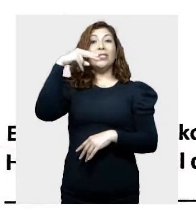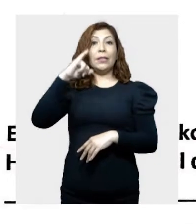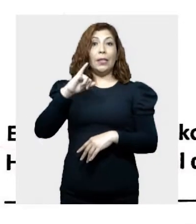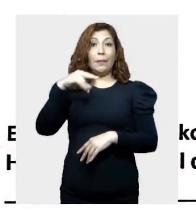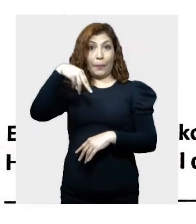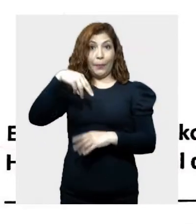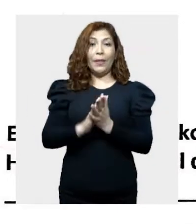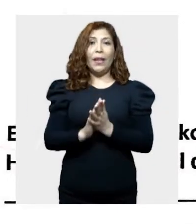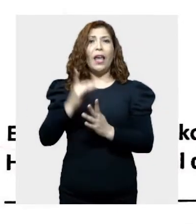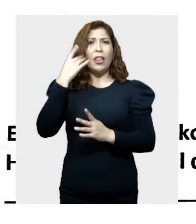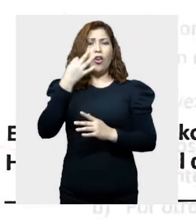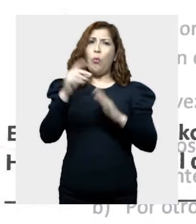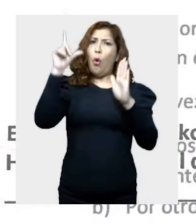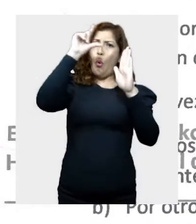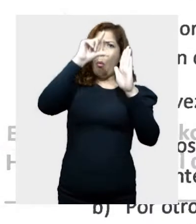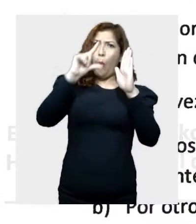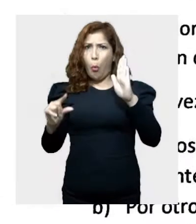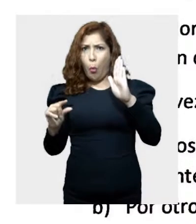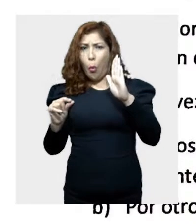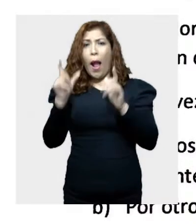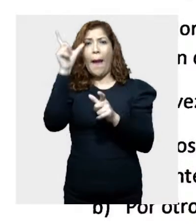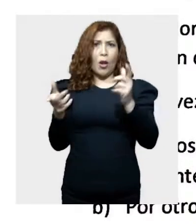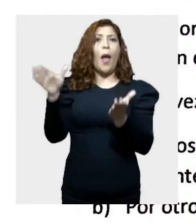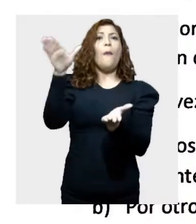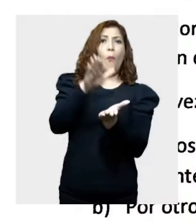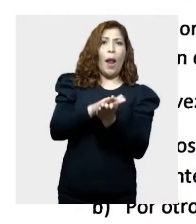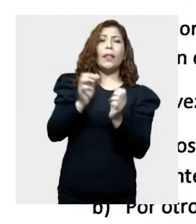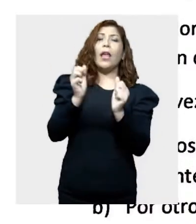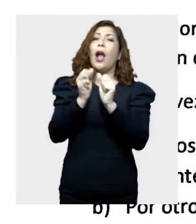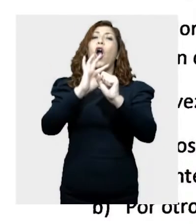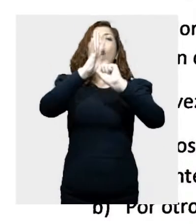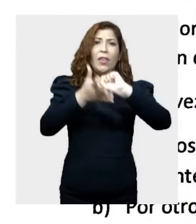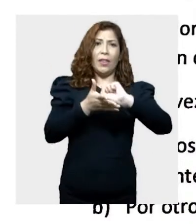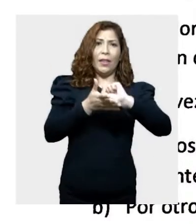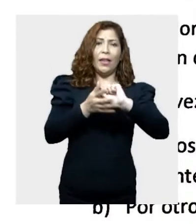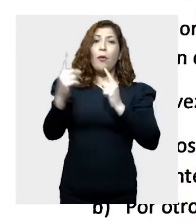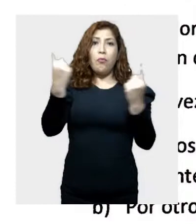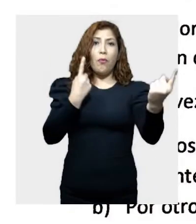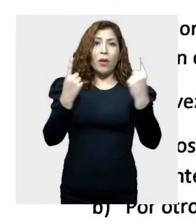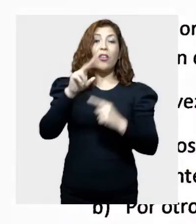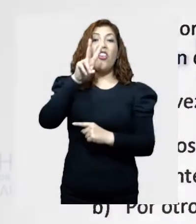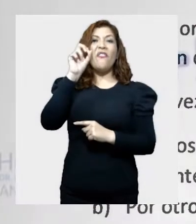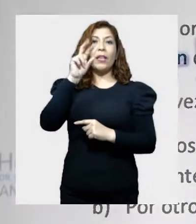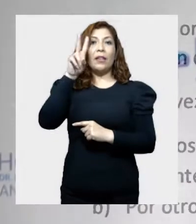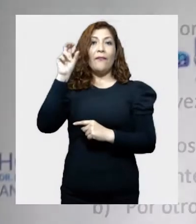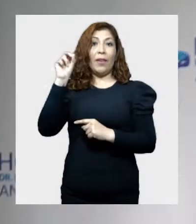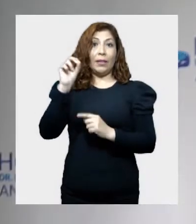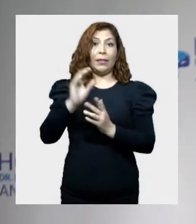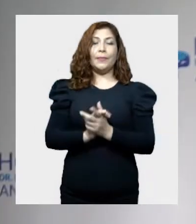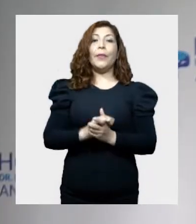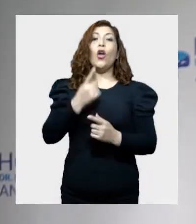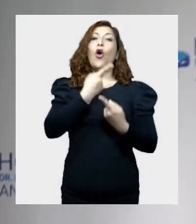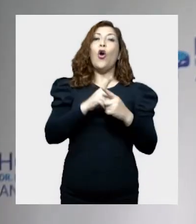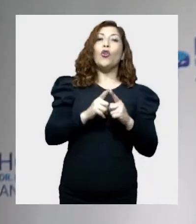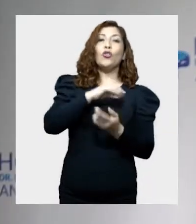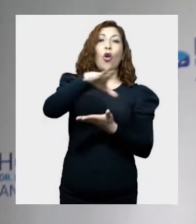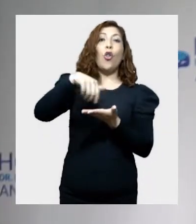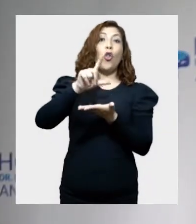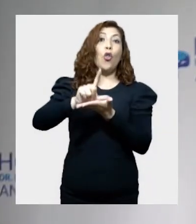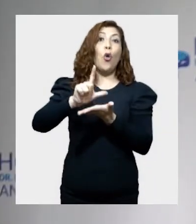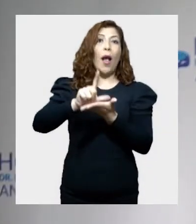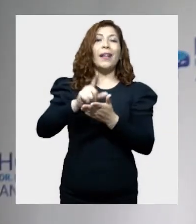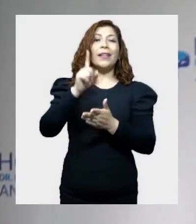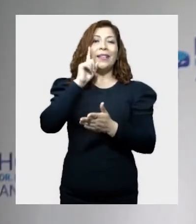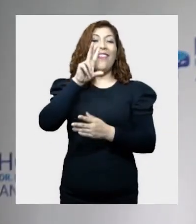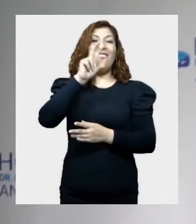destacó el bajo índice de mortalidad de pacientes COVID que atendimos el 2020. Otra unidad que cobró protagonismo este